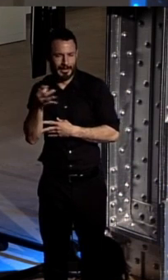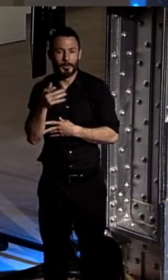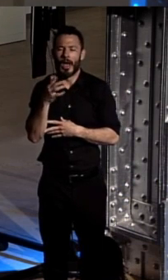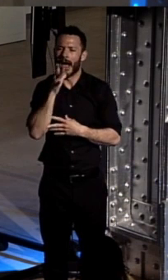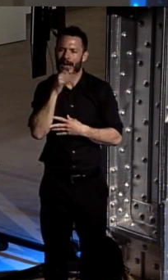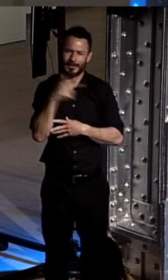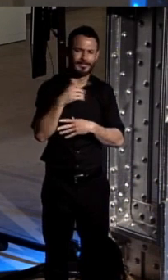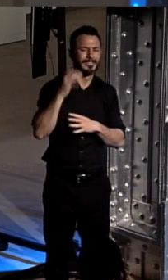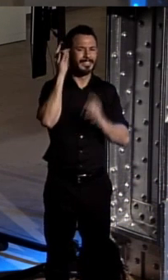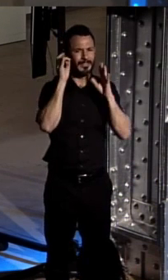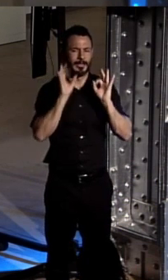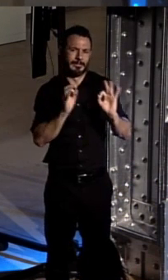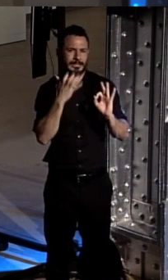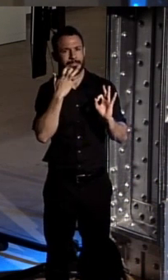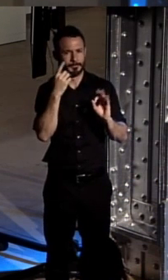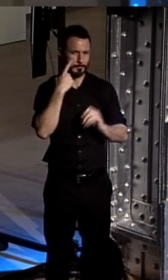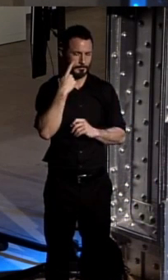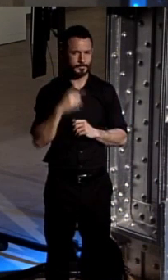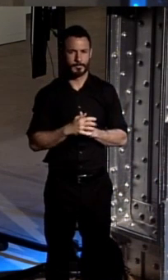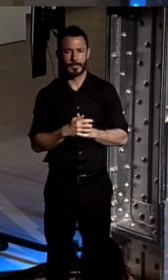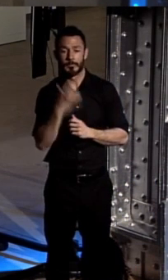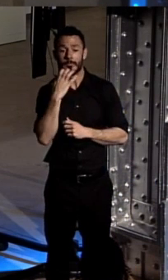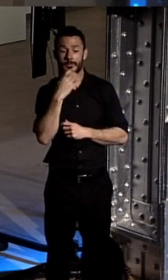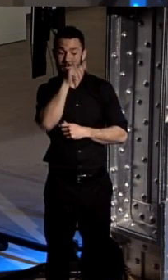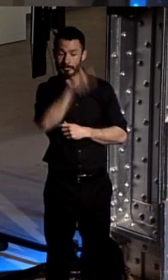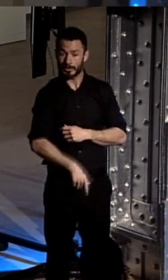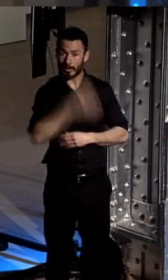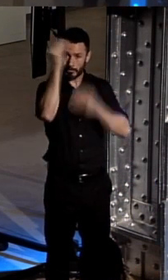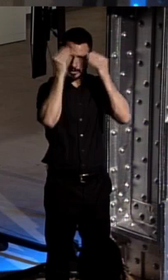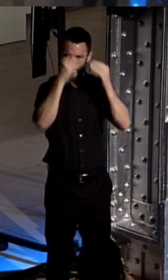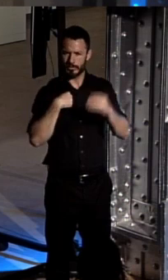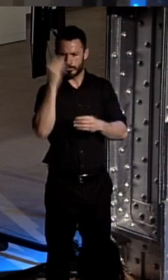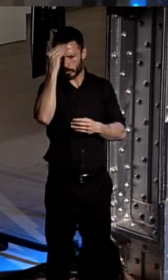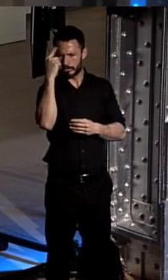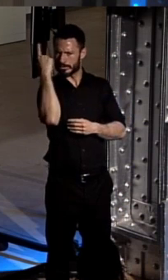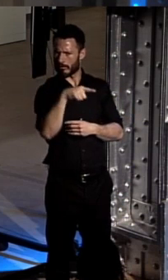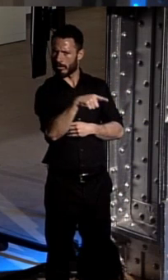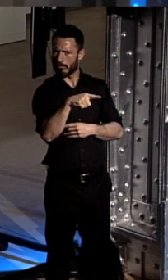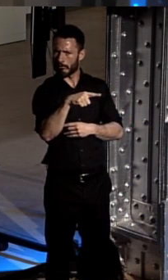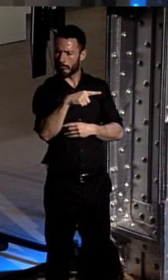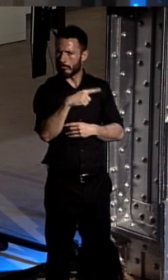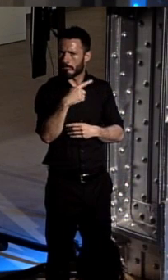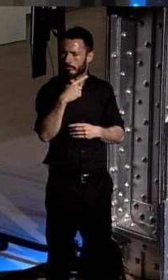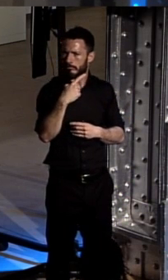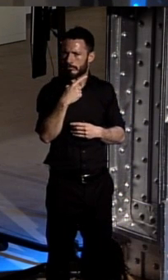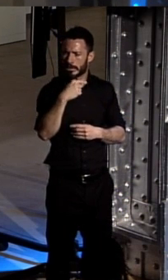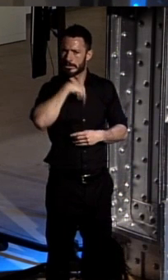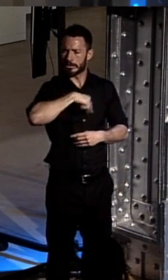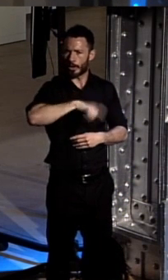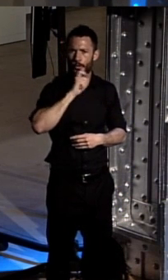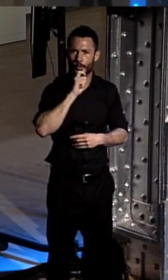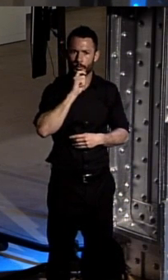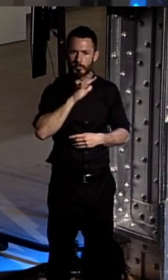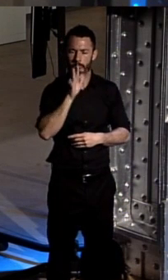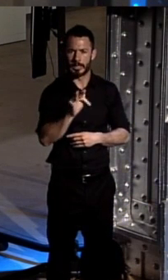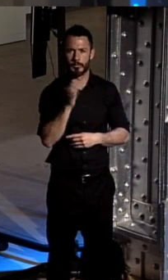ejercicio. Fíjense, si yo puedo leerle el pensamiento de alguien, puedo saber qué es lo que está experimentando, su conciencia. Y puedo calibrar esto de la siguiente